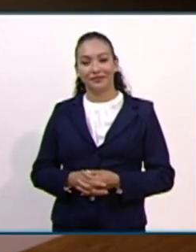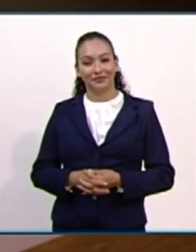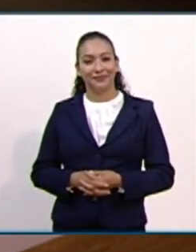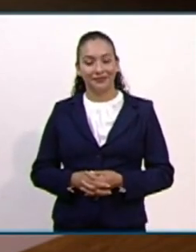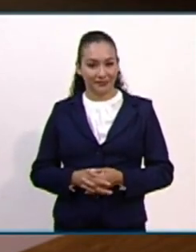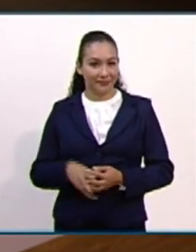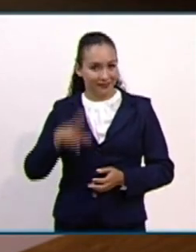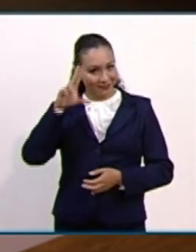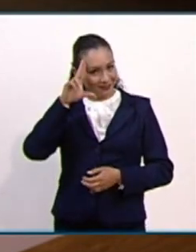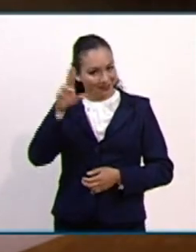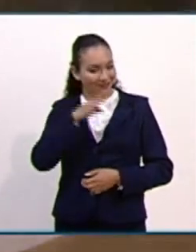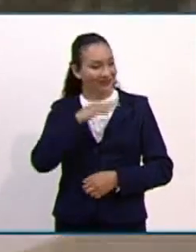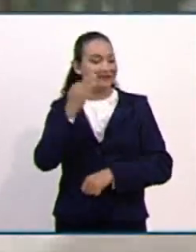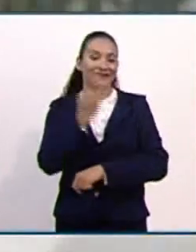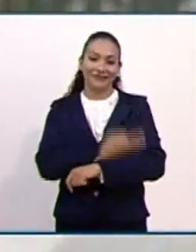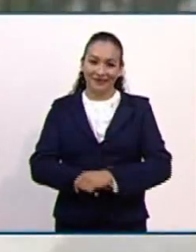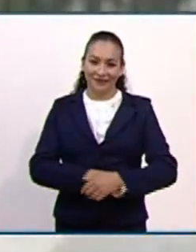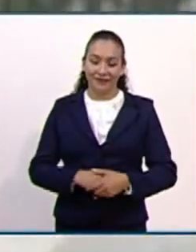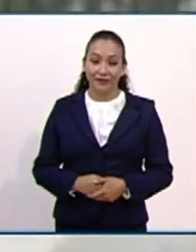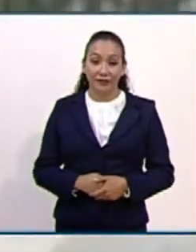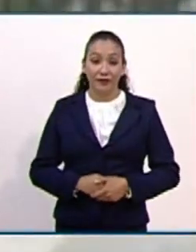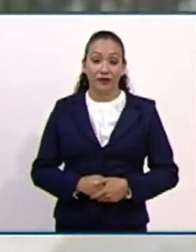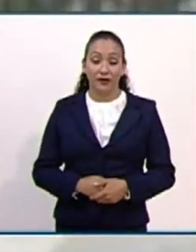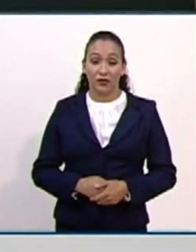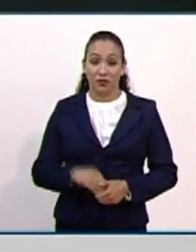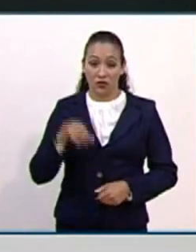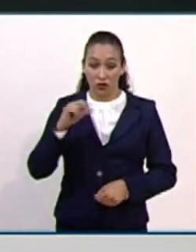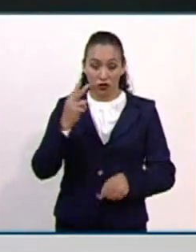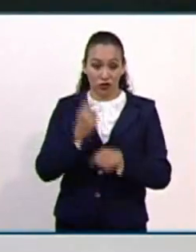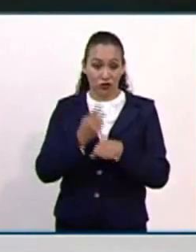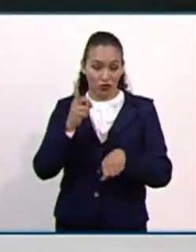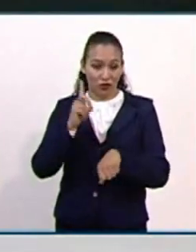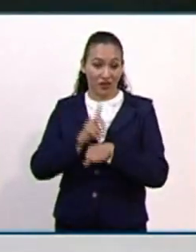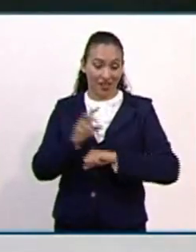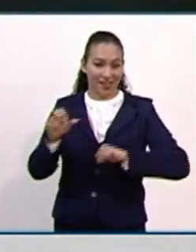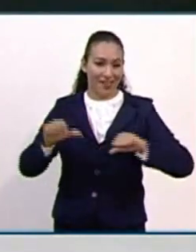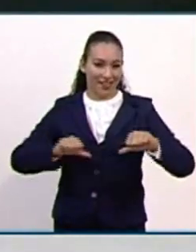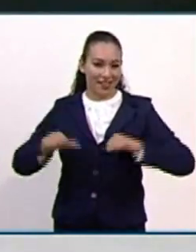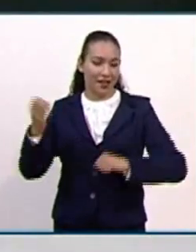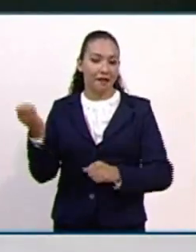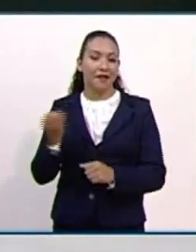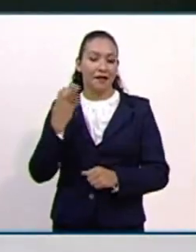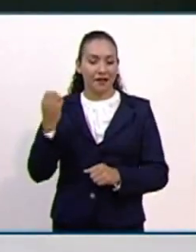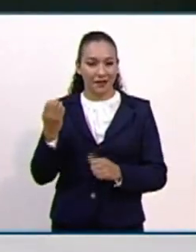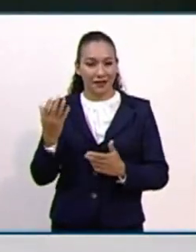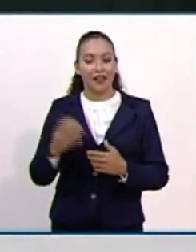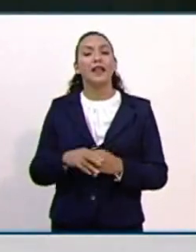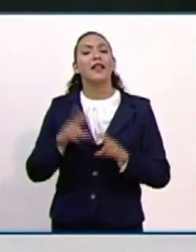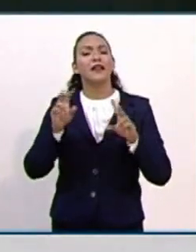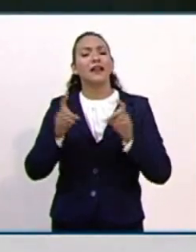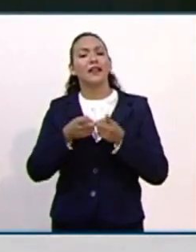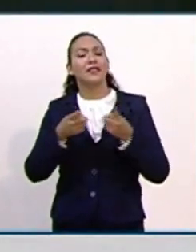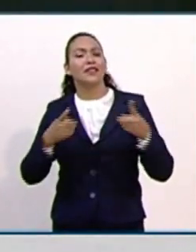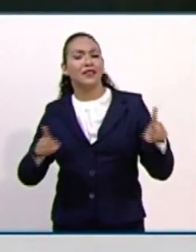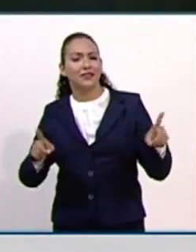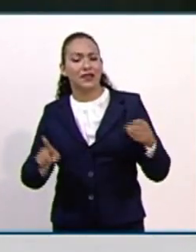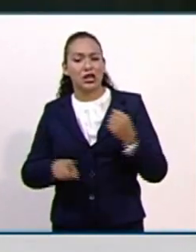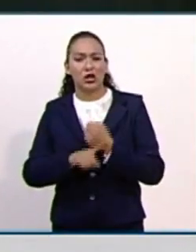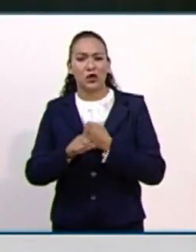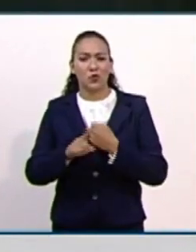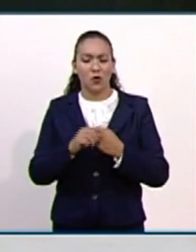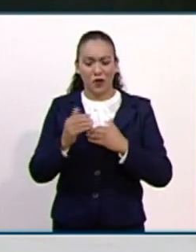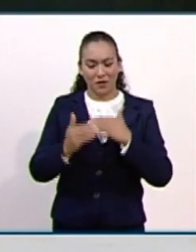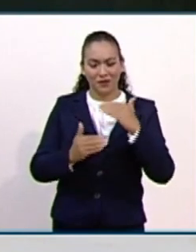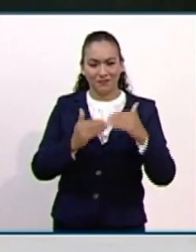Muy buenas tardes. Como comentas, en el marco del segundo día de actividades del Foro Nacional sobre Desarrollo y Desafíos de los